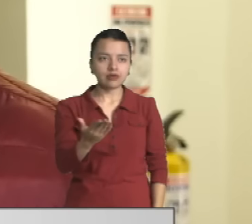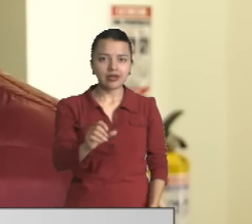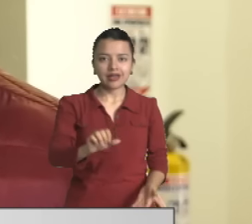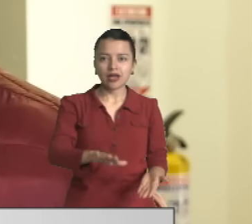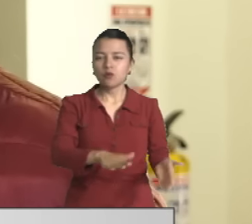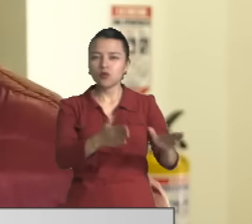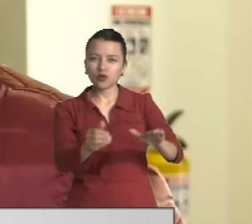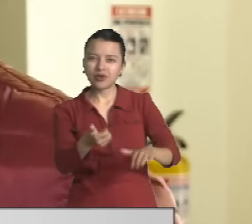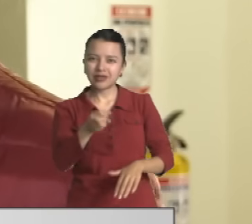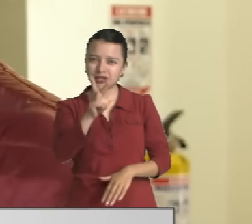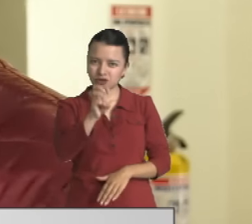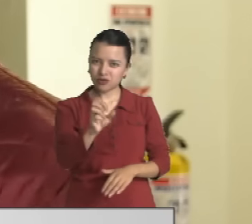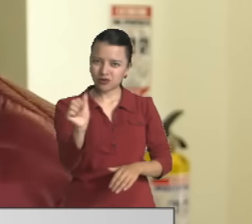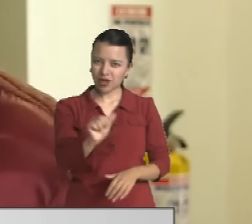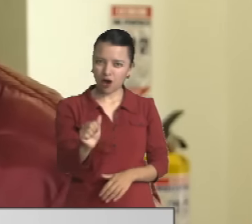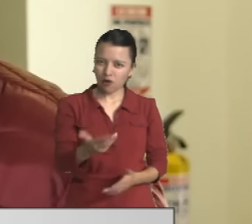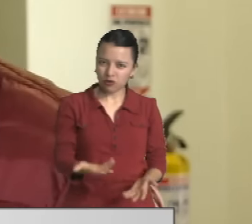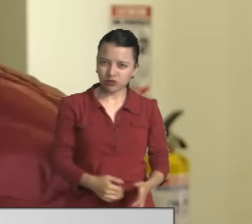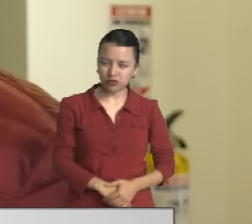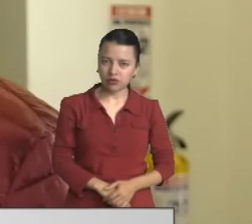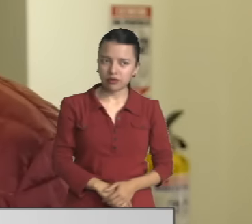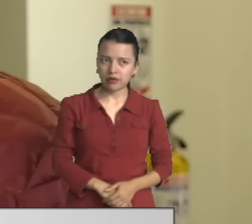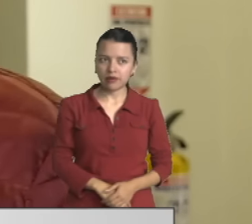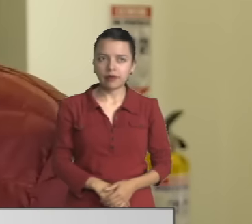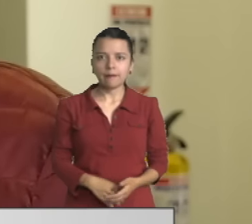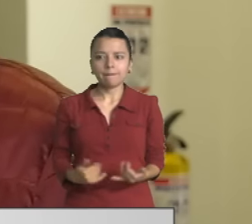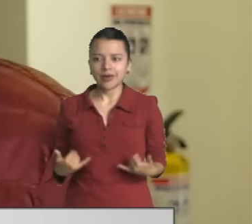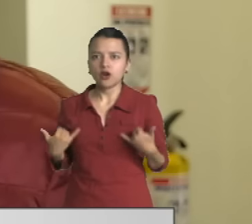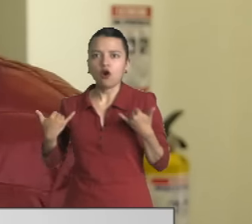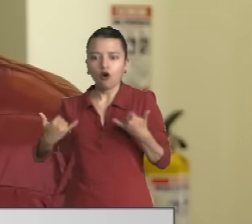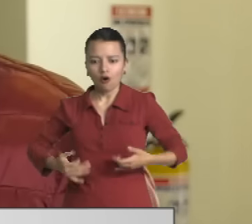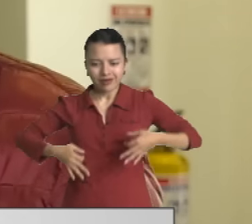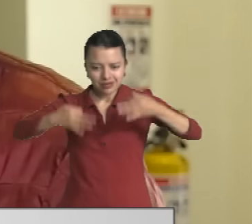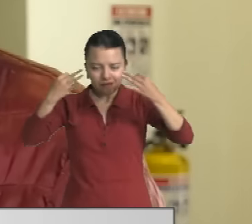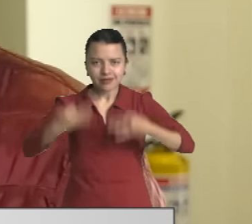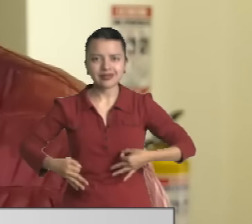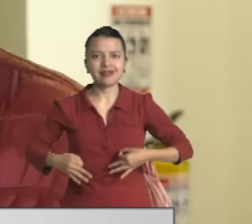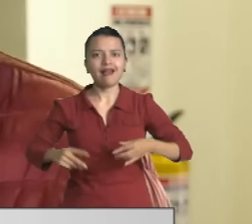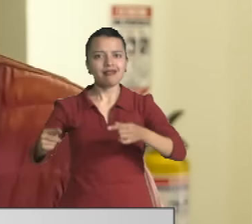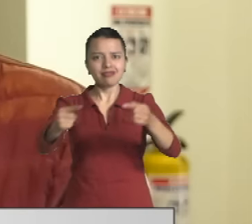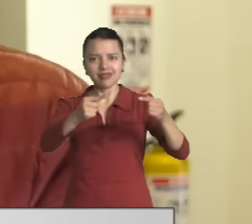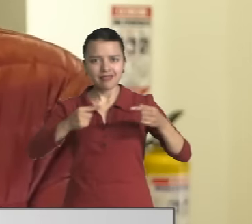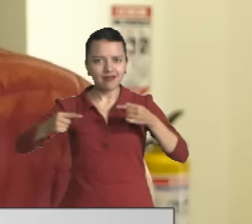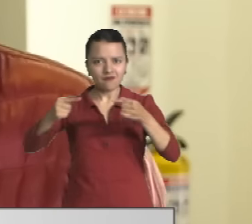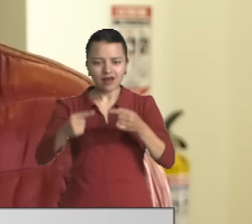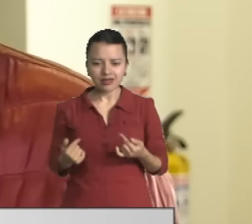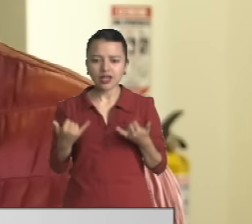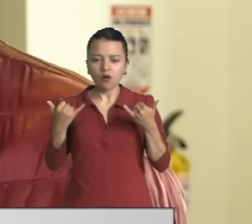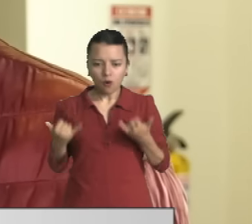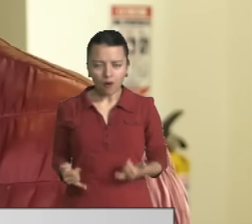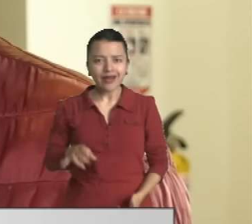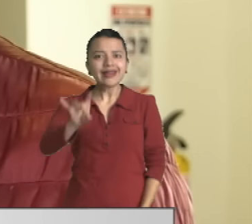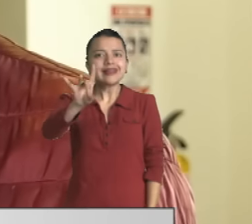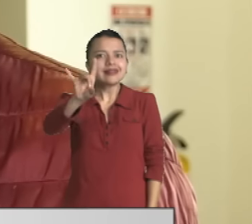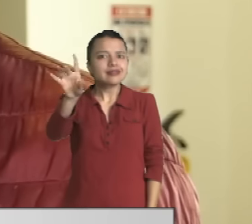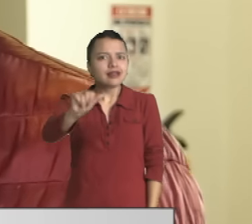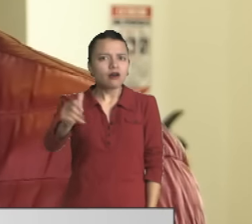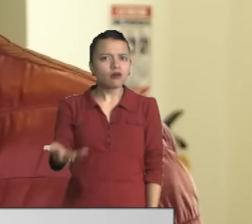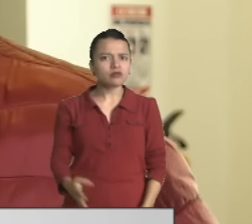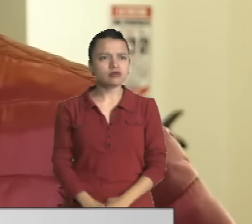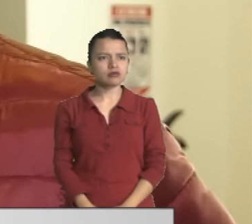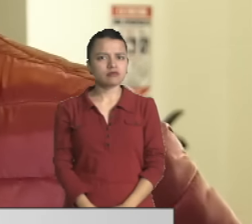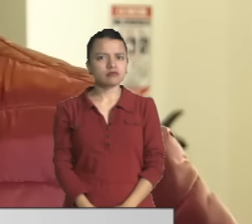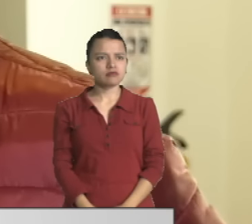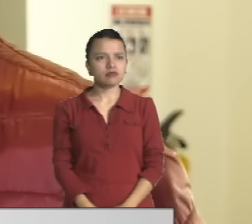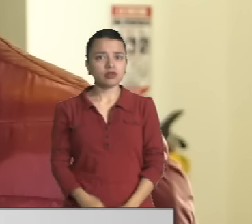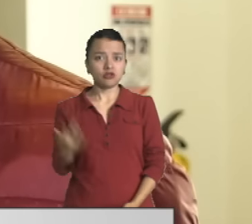de agosto. El debate de oposición estaba previsto oficialmente para que se realizase hoy 15 de agosto. Yo